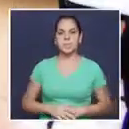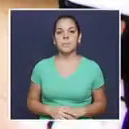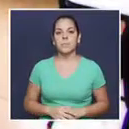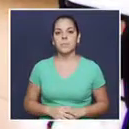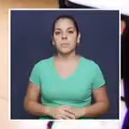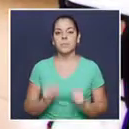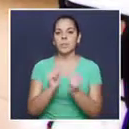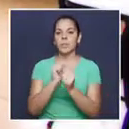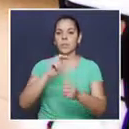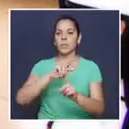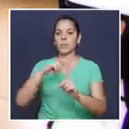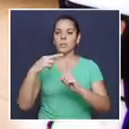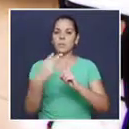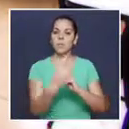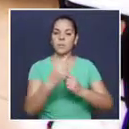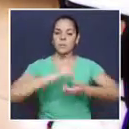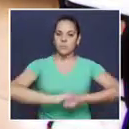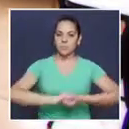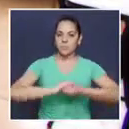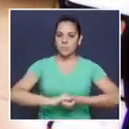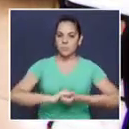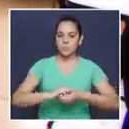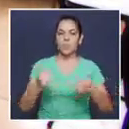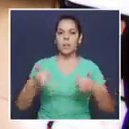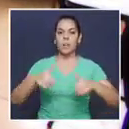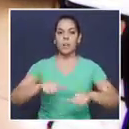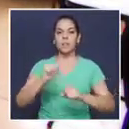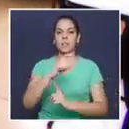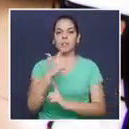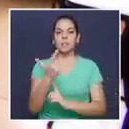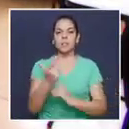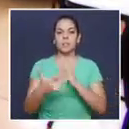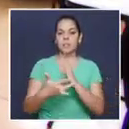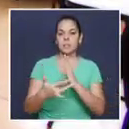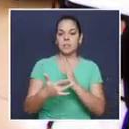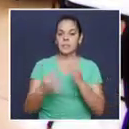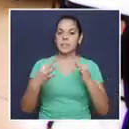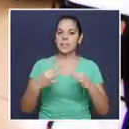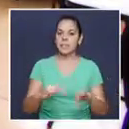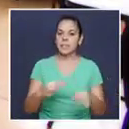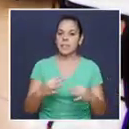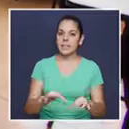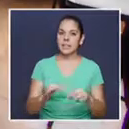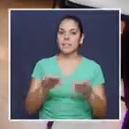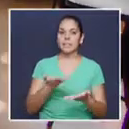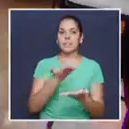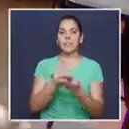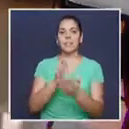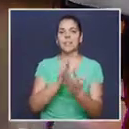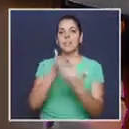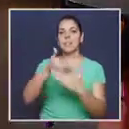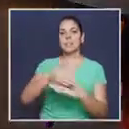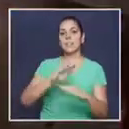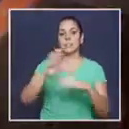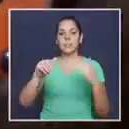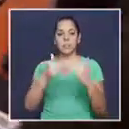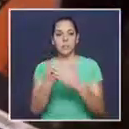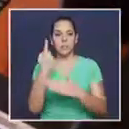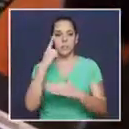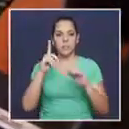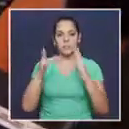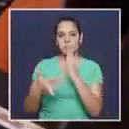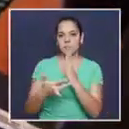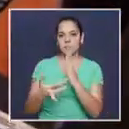Con un enfoque de solidaridad, el Acuerdo Social Digital procura cerrar las brechas en el acceso de nuestra población a la